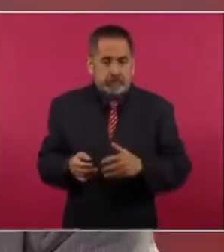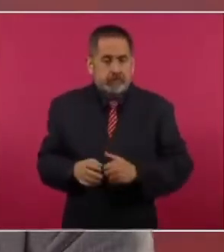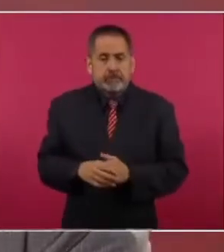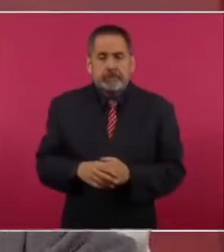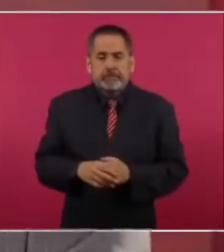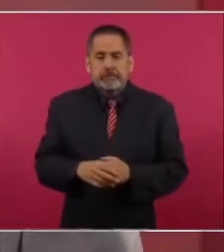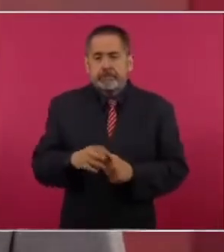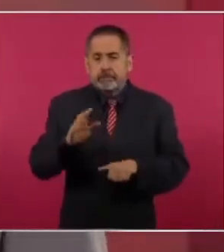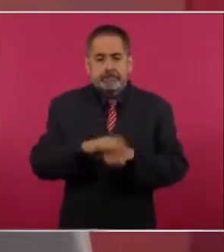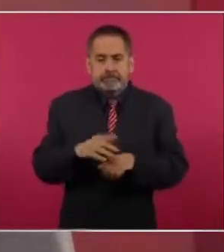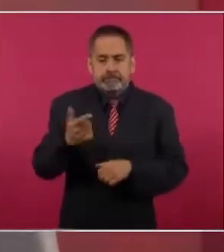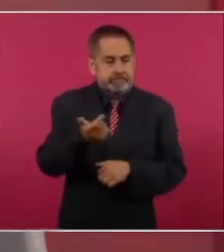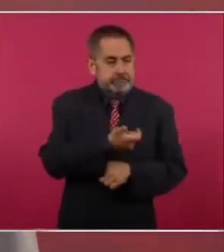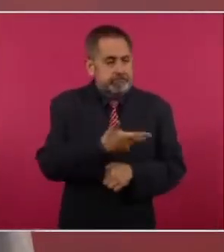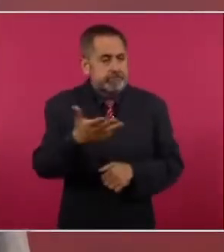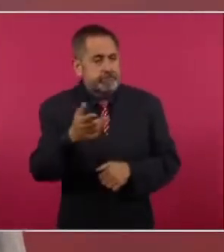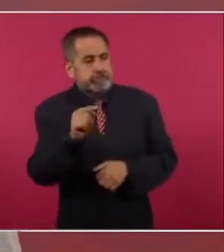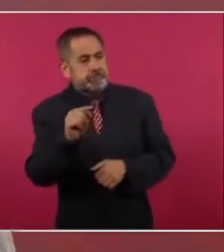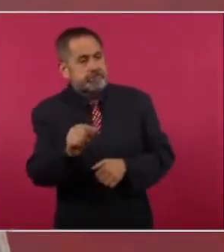carestía,